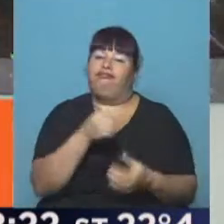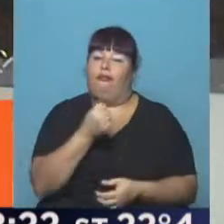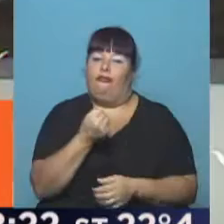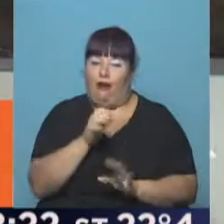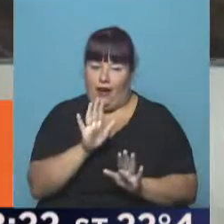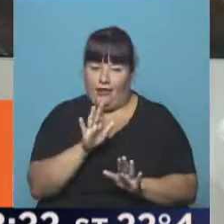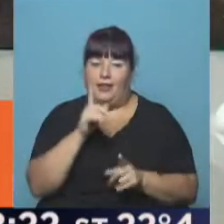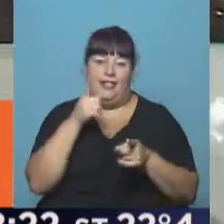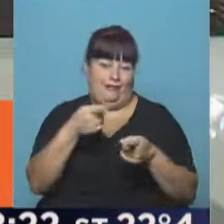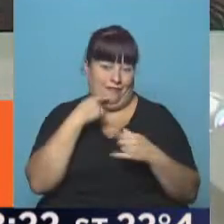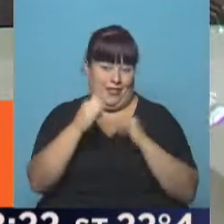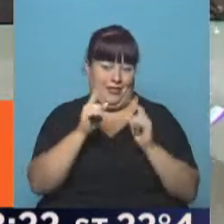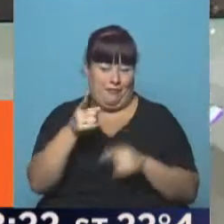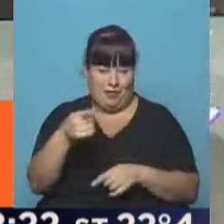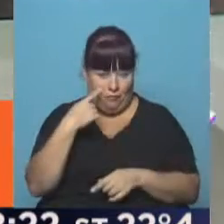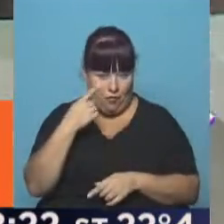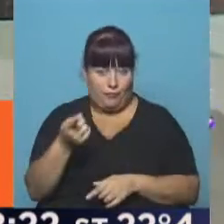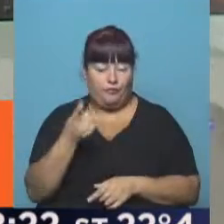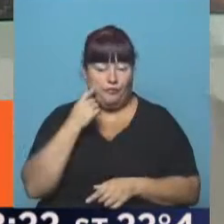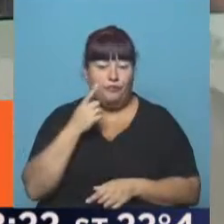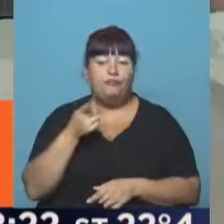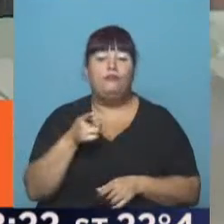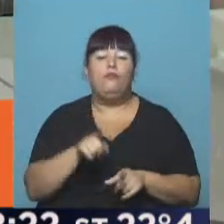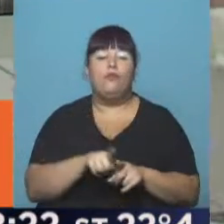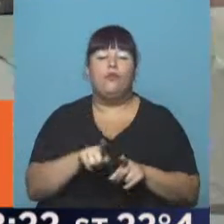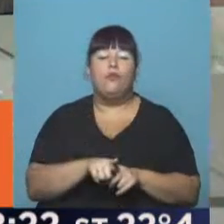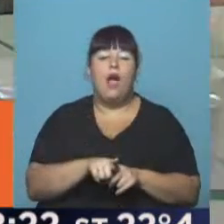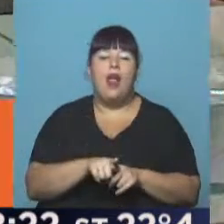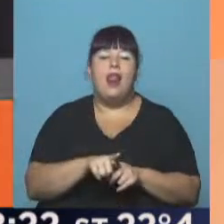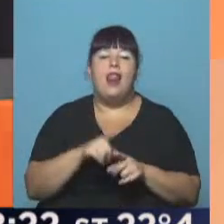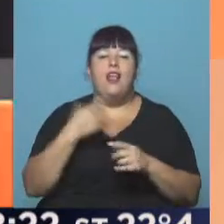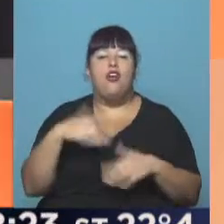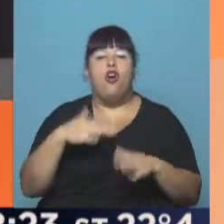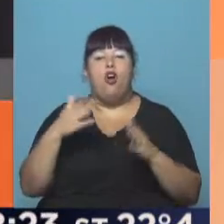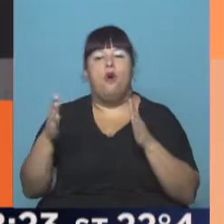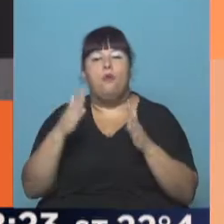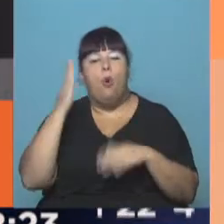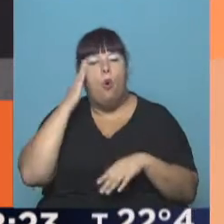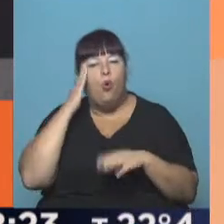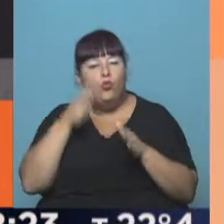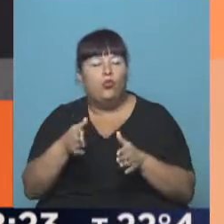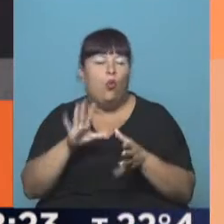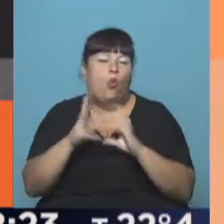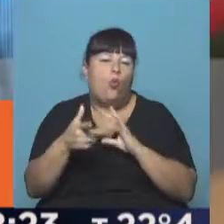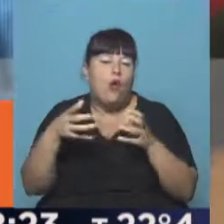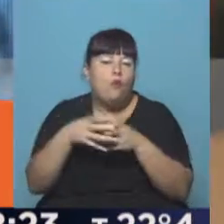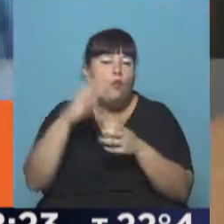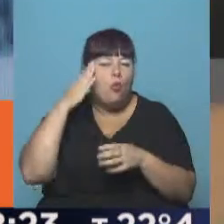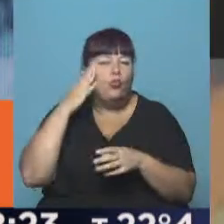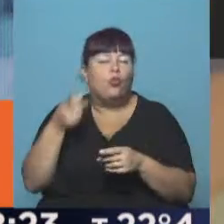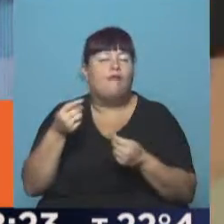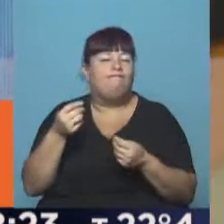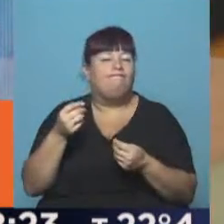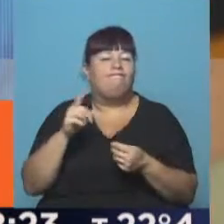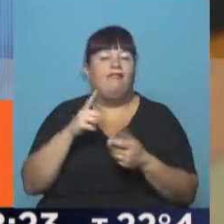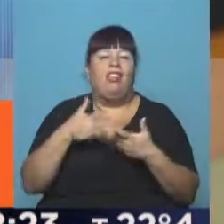profundo, tal como marcabas, Alejandro. Sí. Hay una especie de cantera cultural, por así decirlo, que no